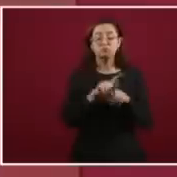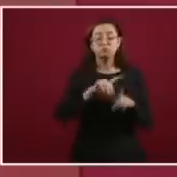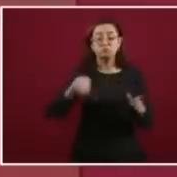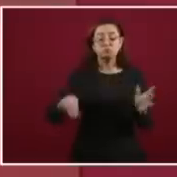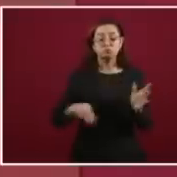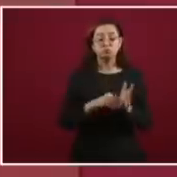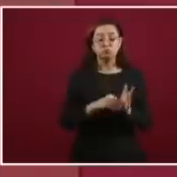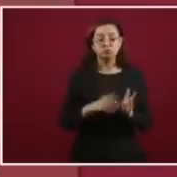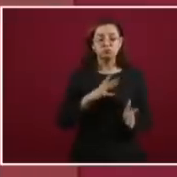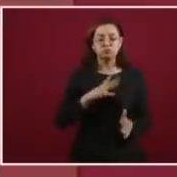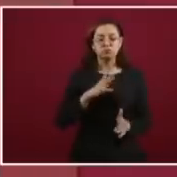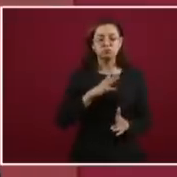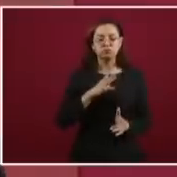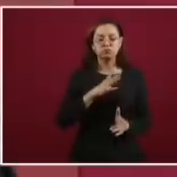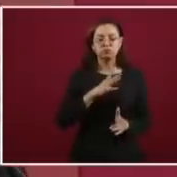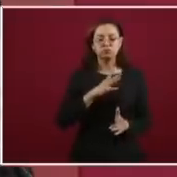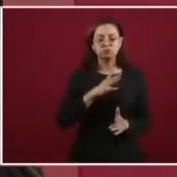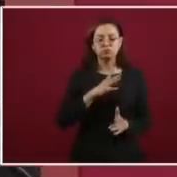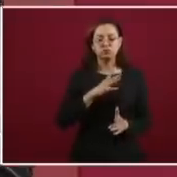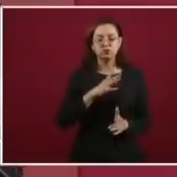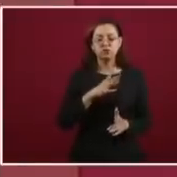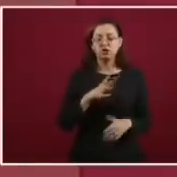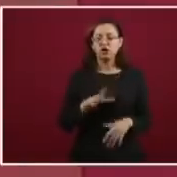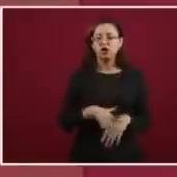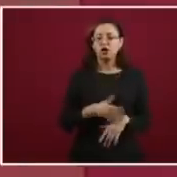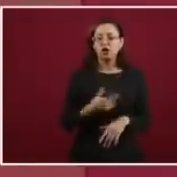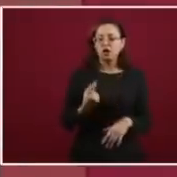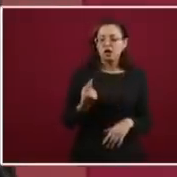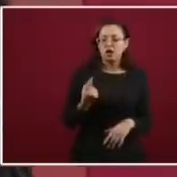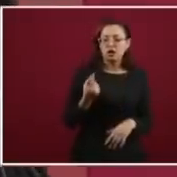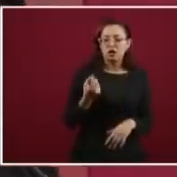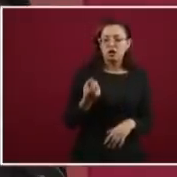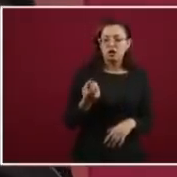por eso y empezamos